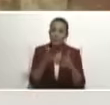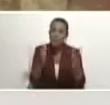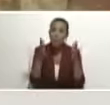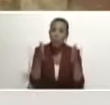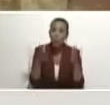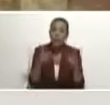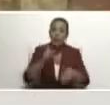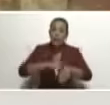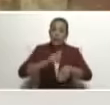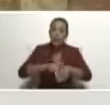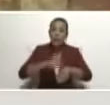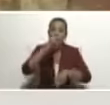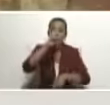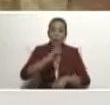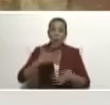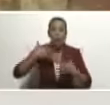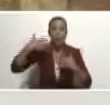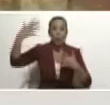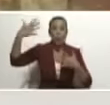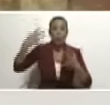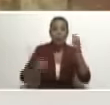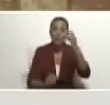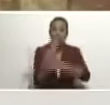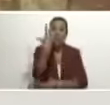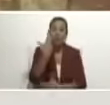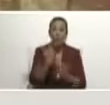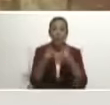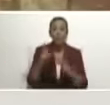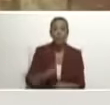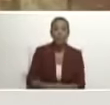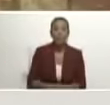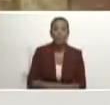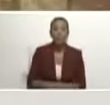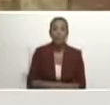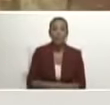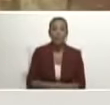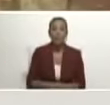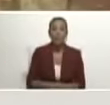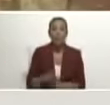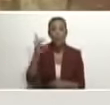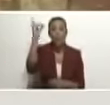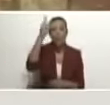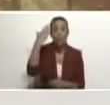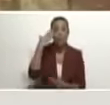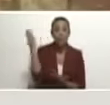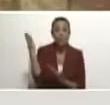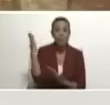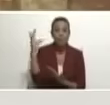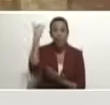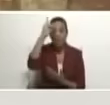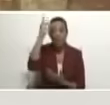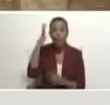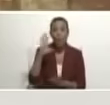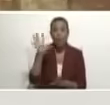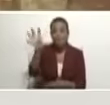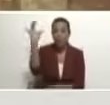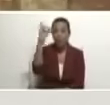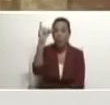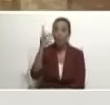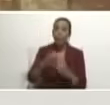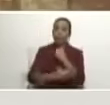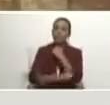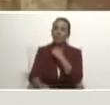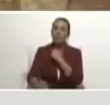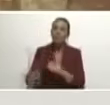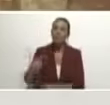vino la época gloriosa de la fundación de Bolivia y luego vino el tiempo de la traición